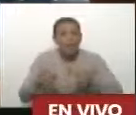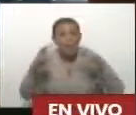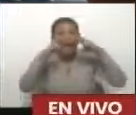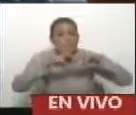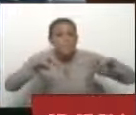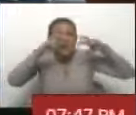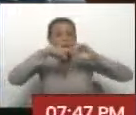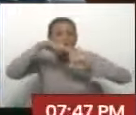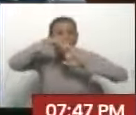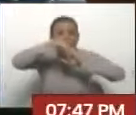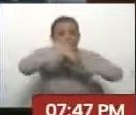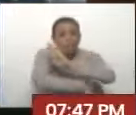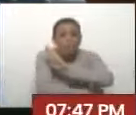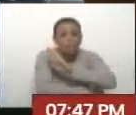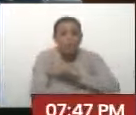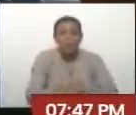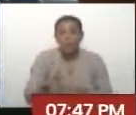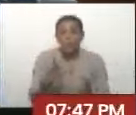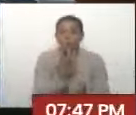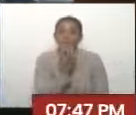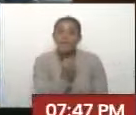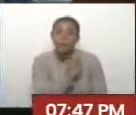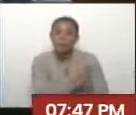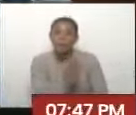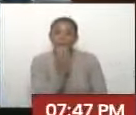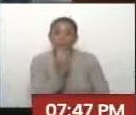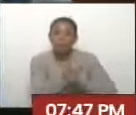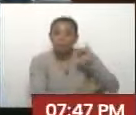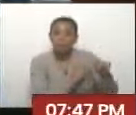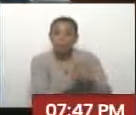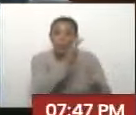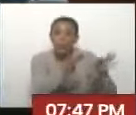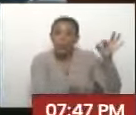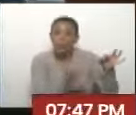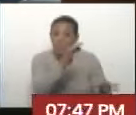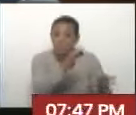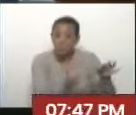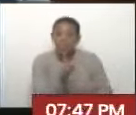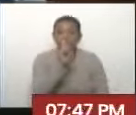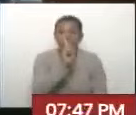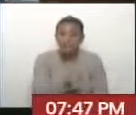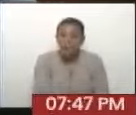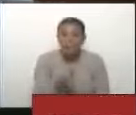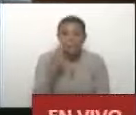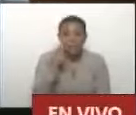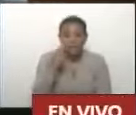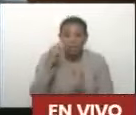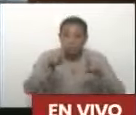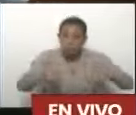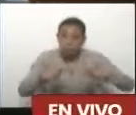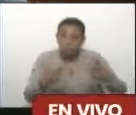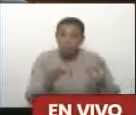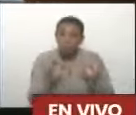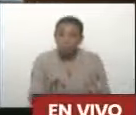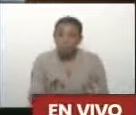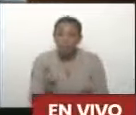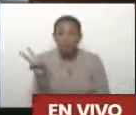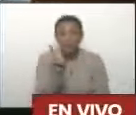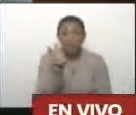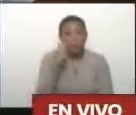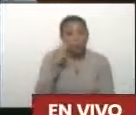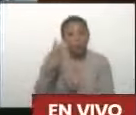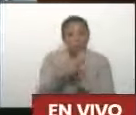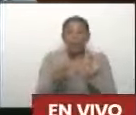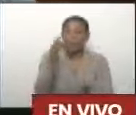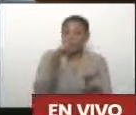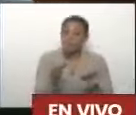investigación contra Israel por parte de la Corte Internacional de Justicia así siendo vanguardia como siempre ha sido Venezuela con